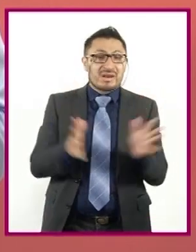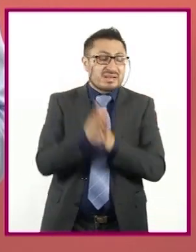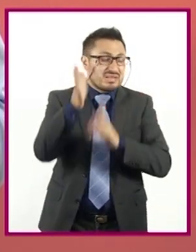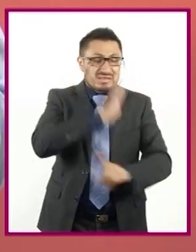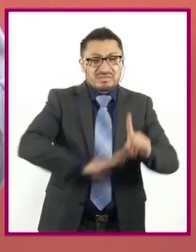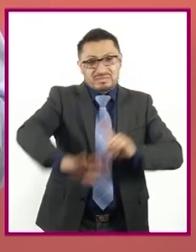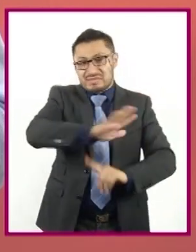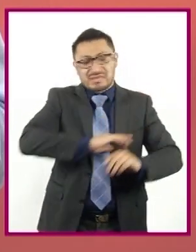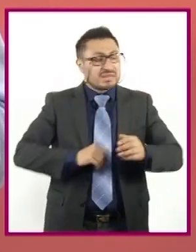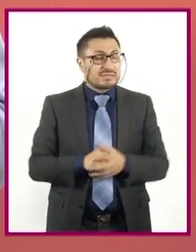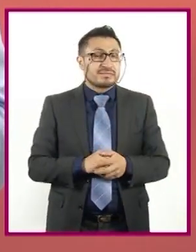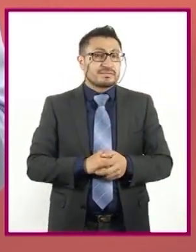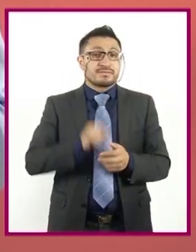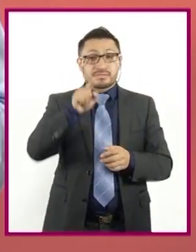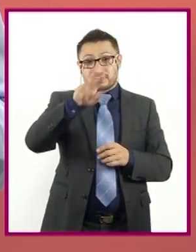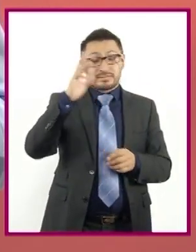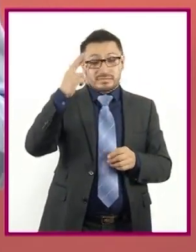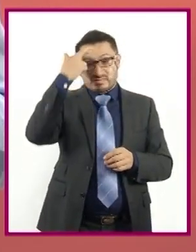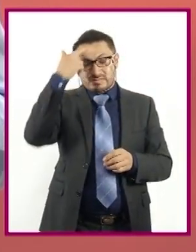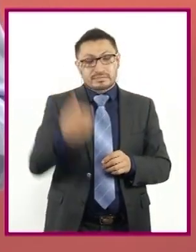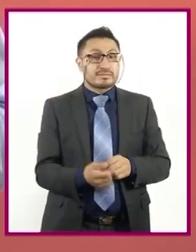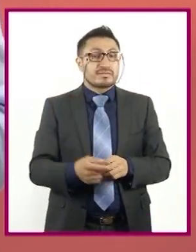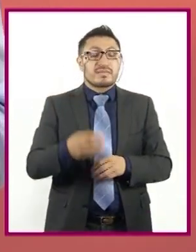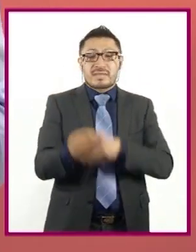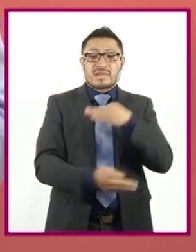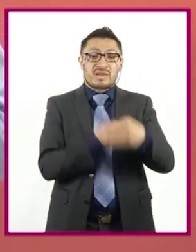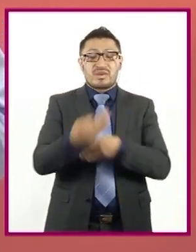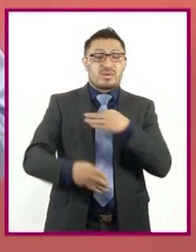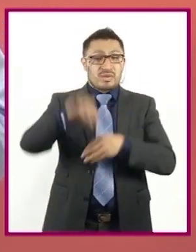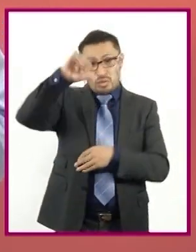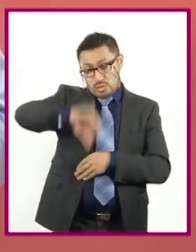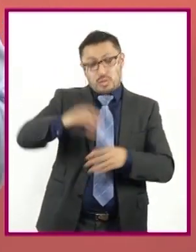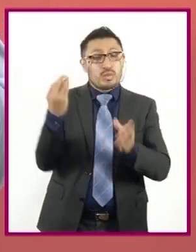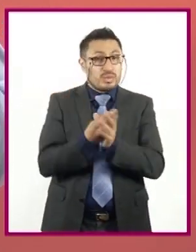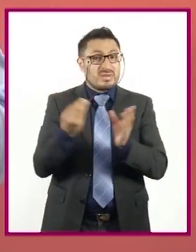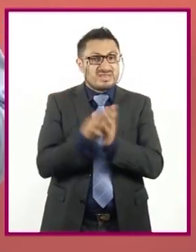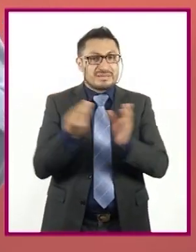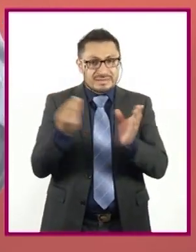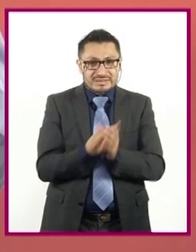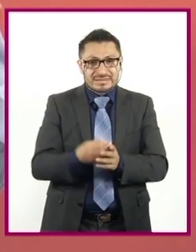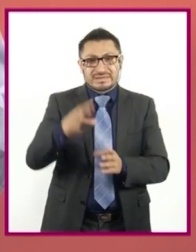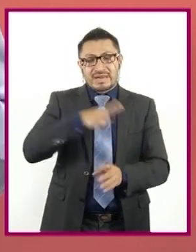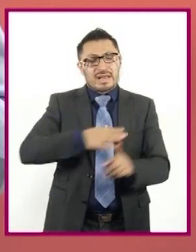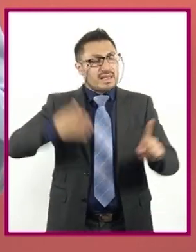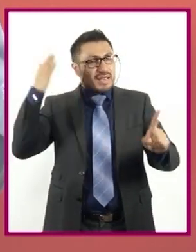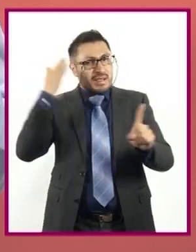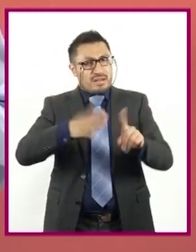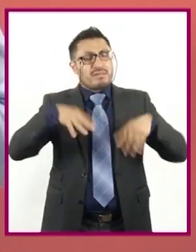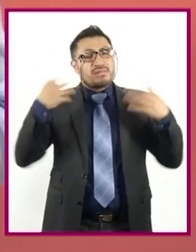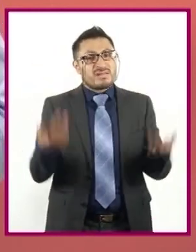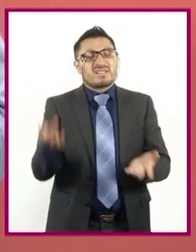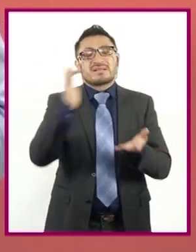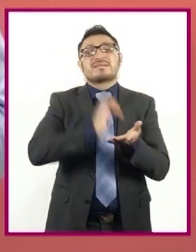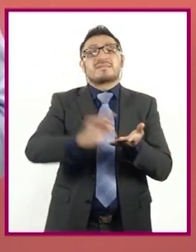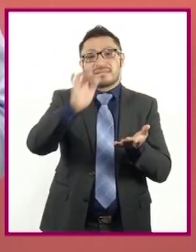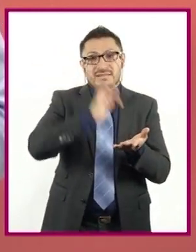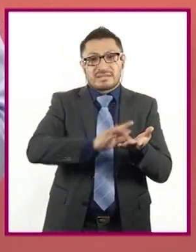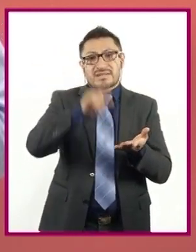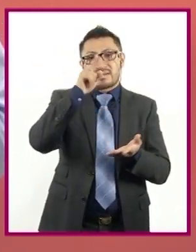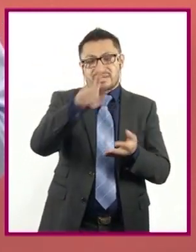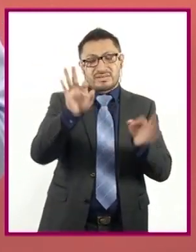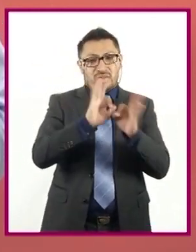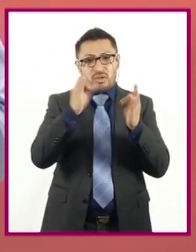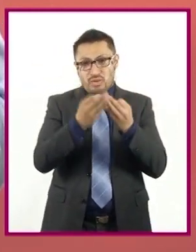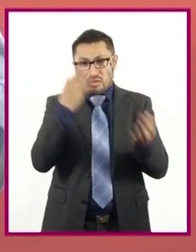contexto. Recuerden que todo lo que estamos trabajando en esta sesión tiene la finalidad de apoyarlos en estrategias